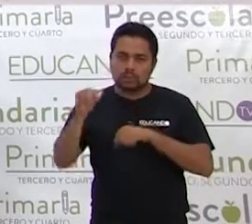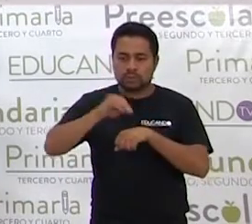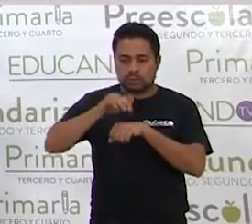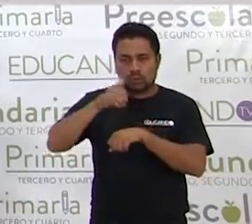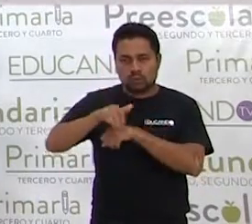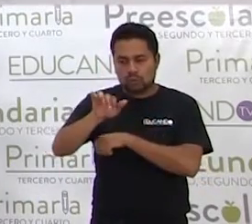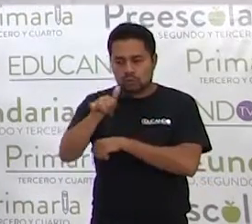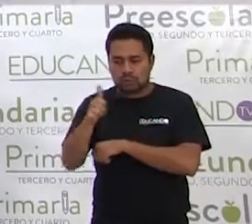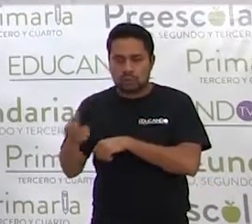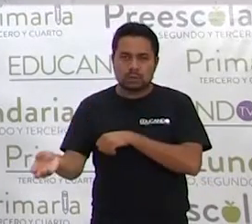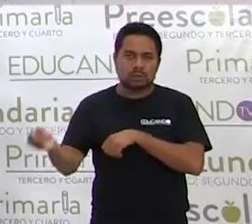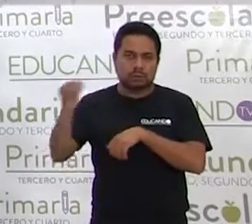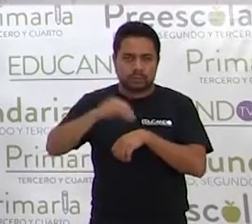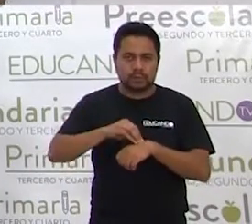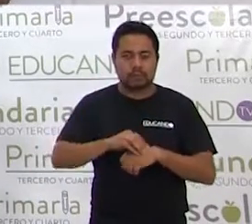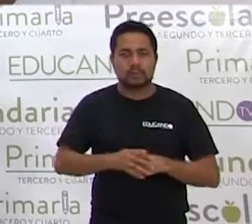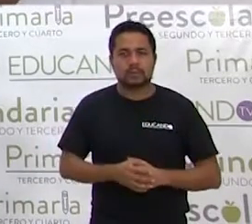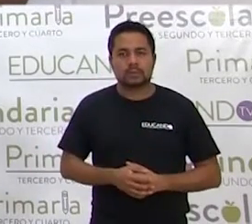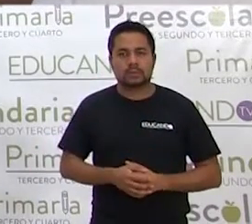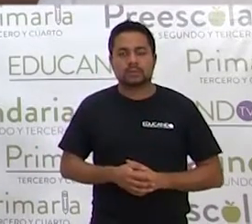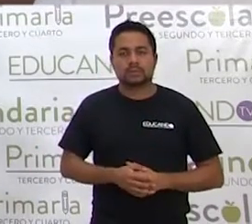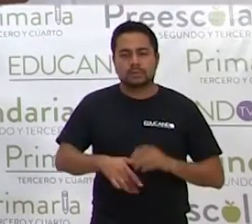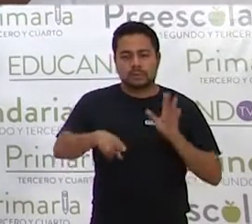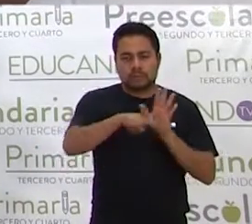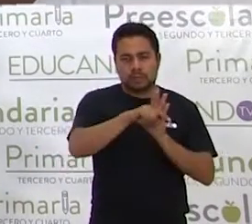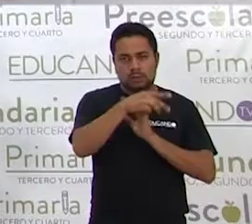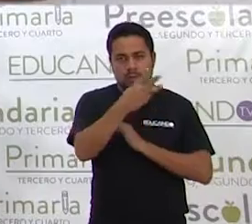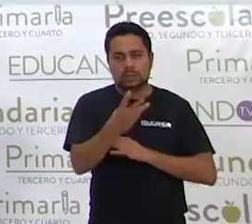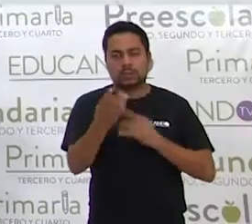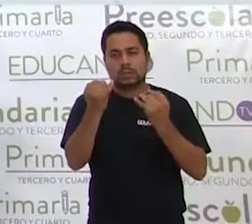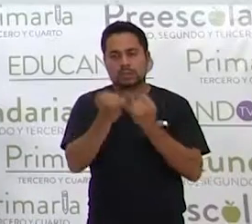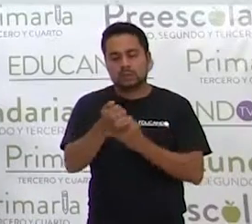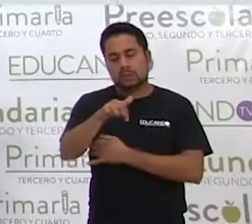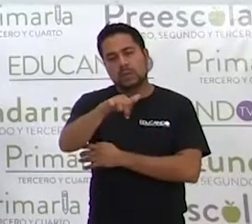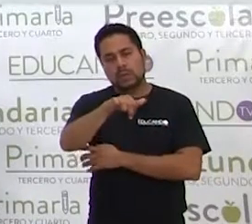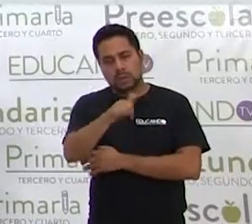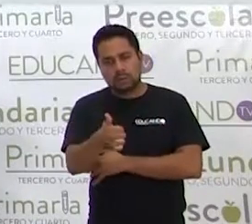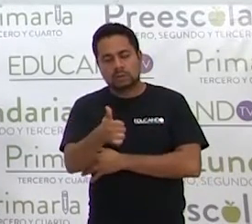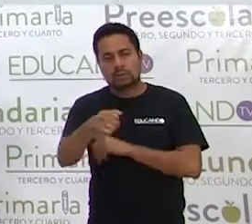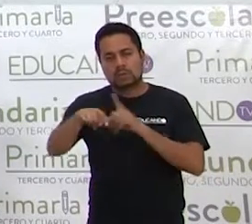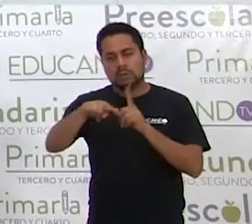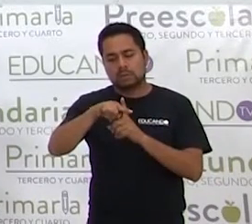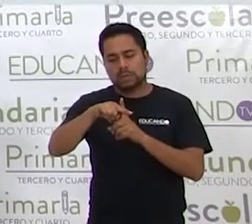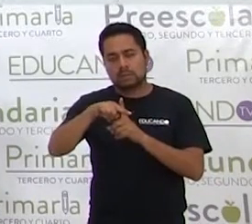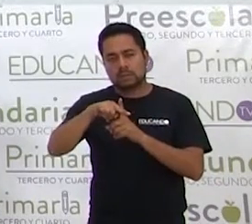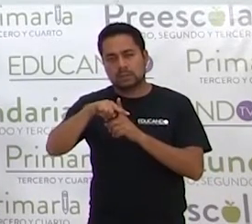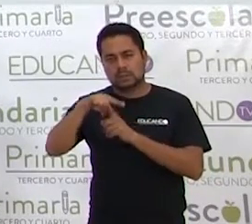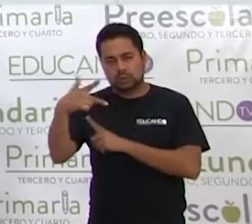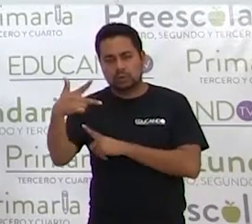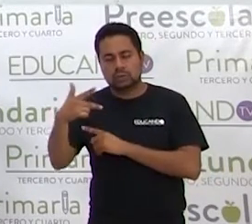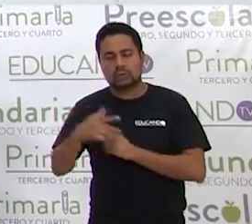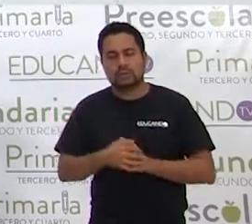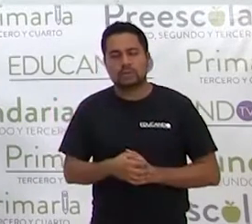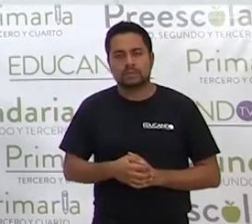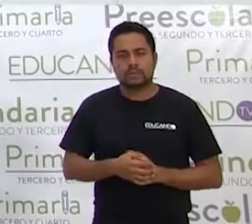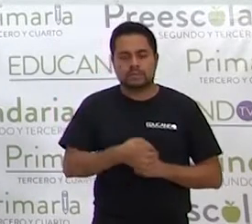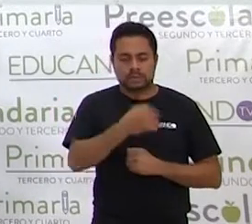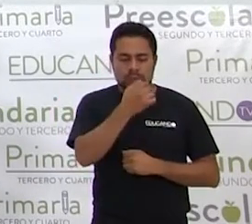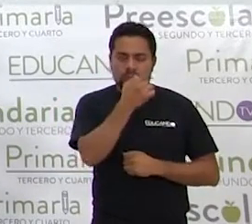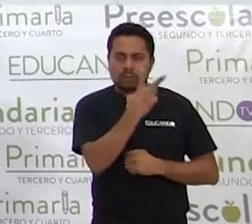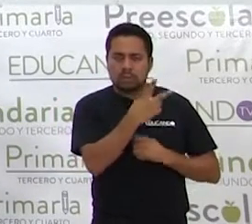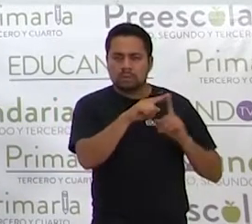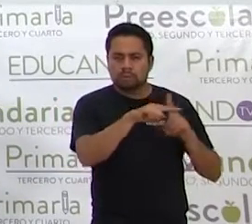número 11 menos 3 igual a 11 más 82 por